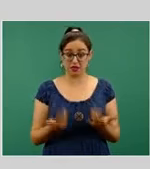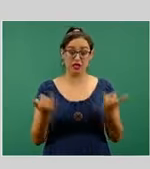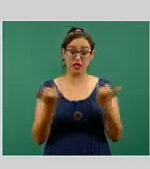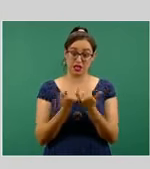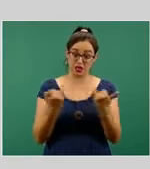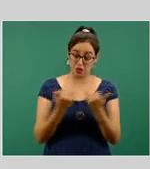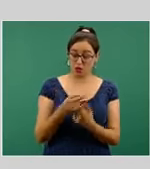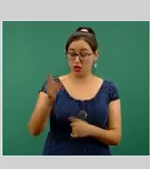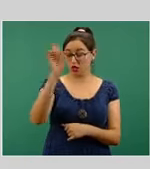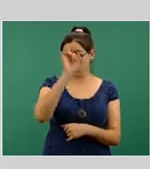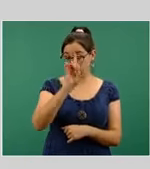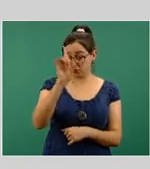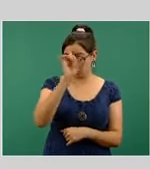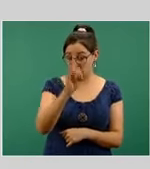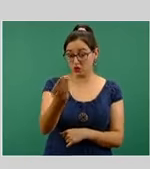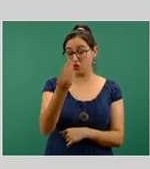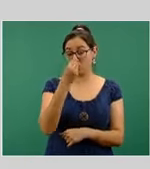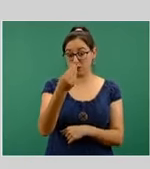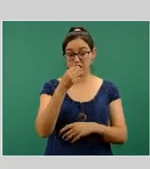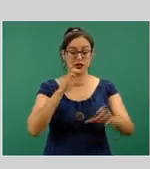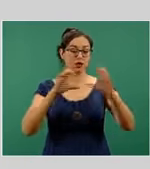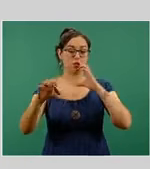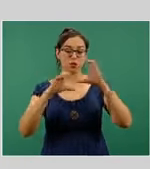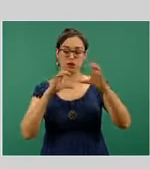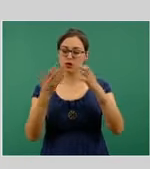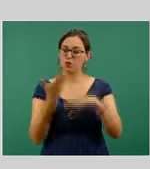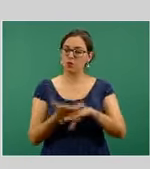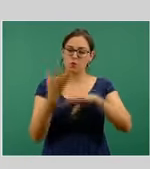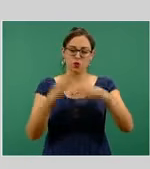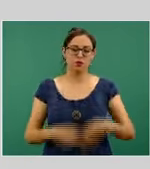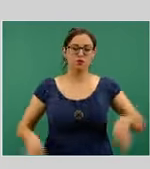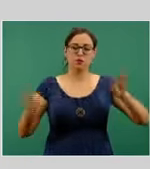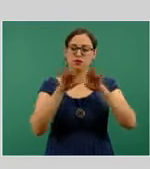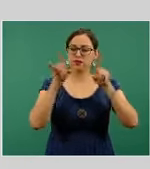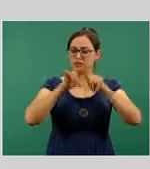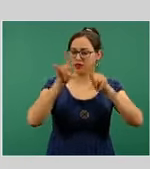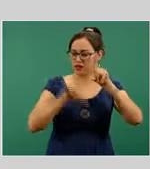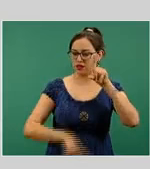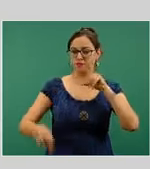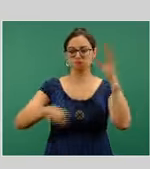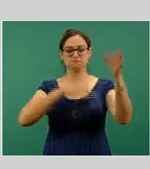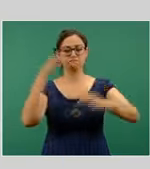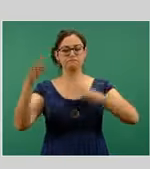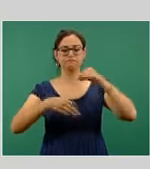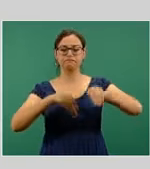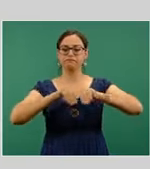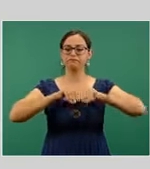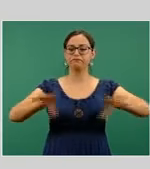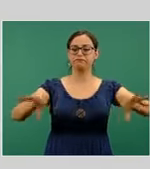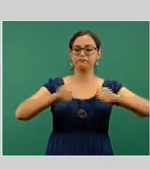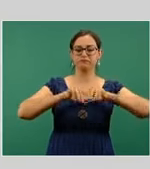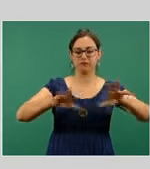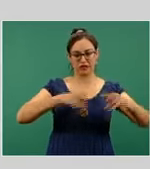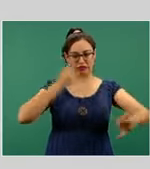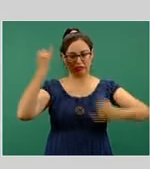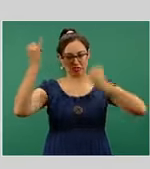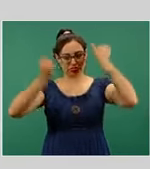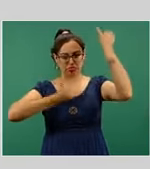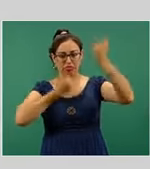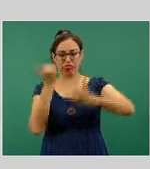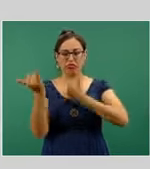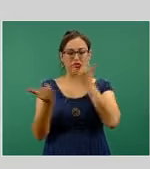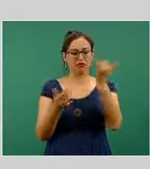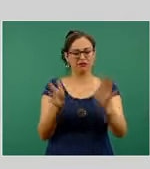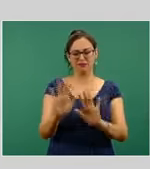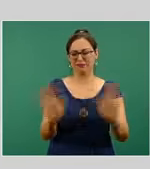alimentaria y comunicación. Es muy importante una campaña nacional de concientización que no estigmatice, que apoye a las personas